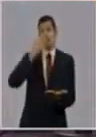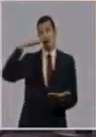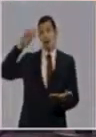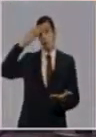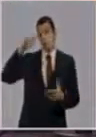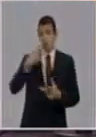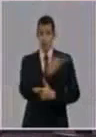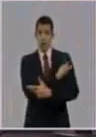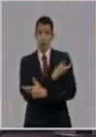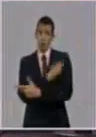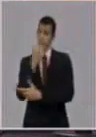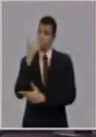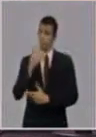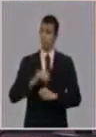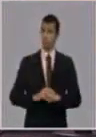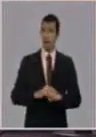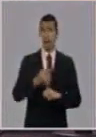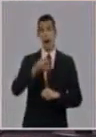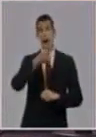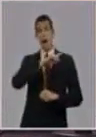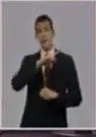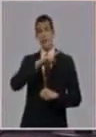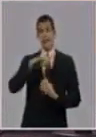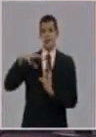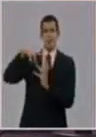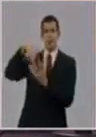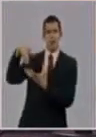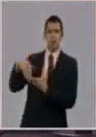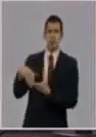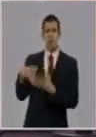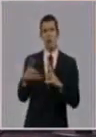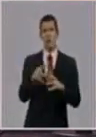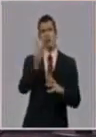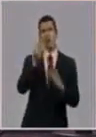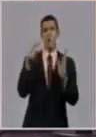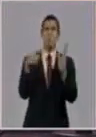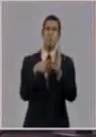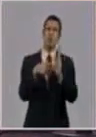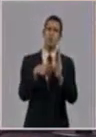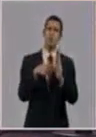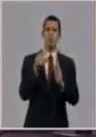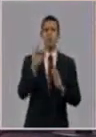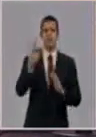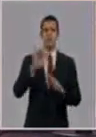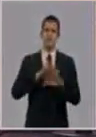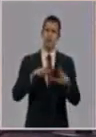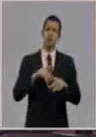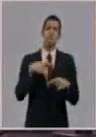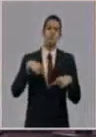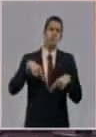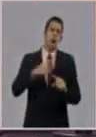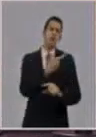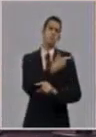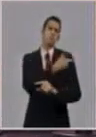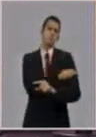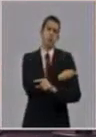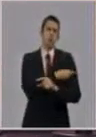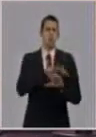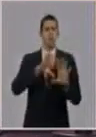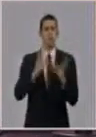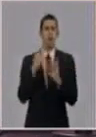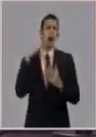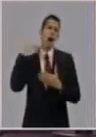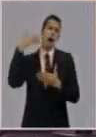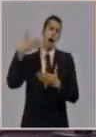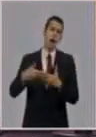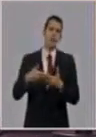mundo ayer cerraba con apenas un 2,7% de toda la población mundial vacunada totalmente contra la COVID-19. Cuba apuesta, antes de